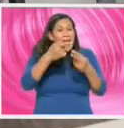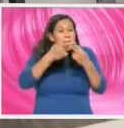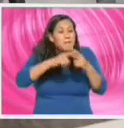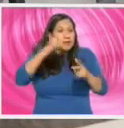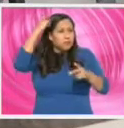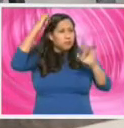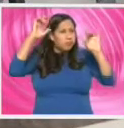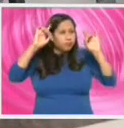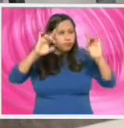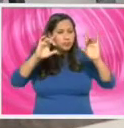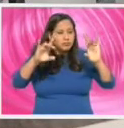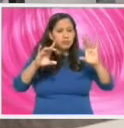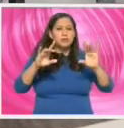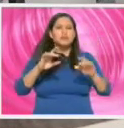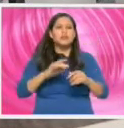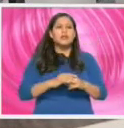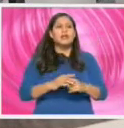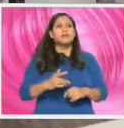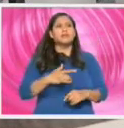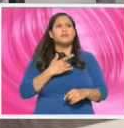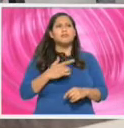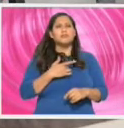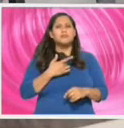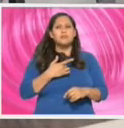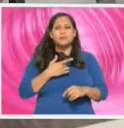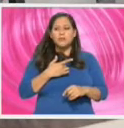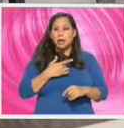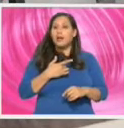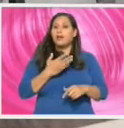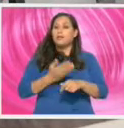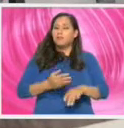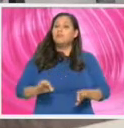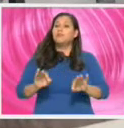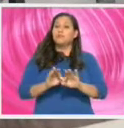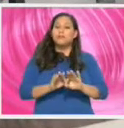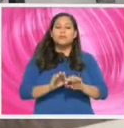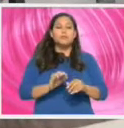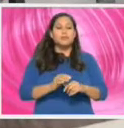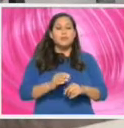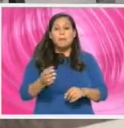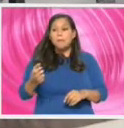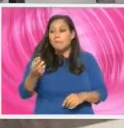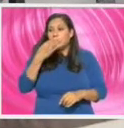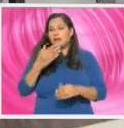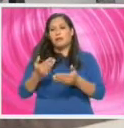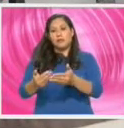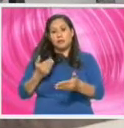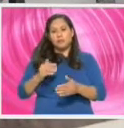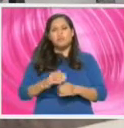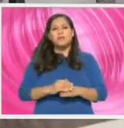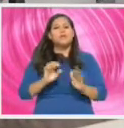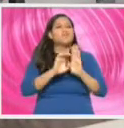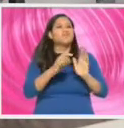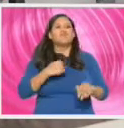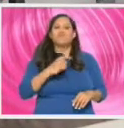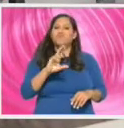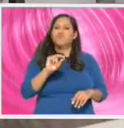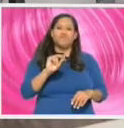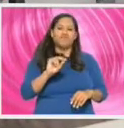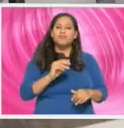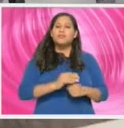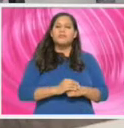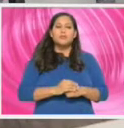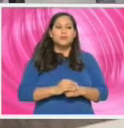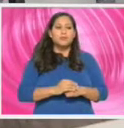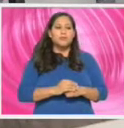ya sepas o lo identifiques que te vaya a dar migraña, es importante pues la ingesta del medicamento. No en mi esperar. caso no, en mi caso por